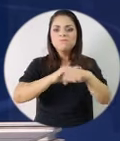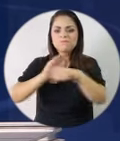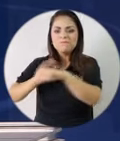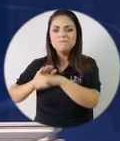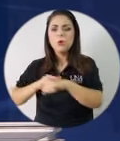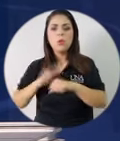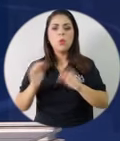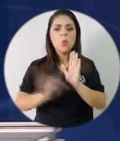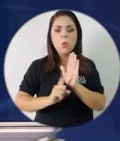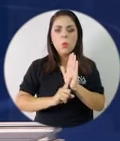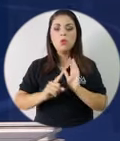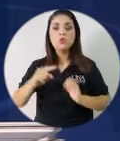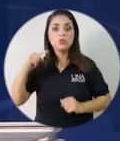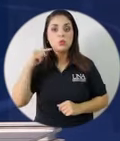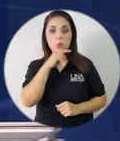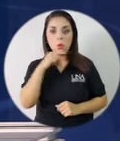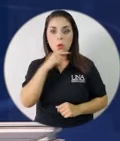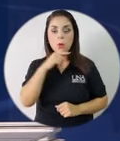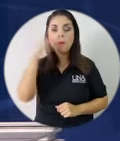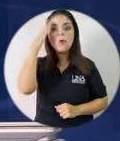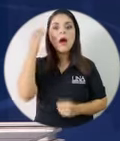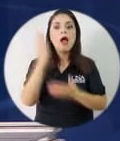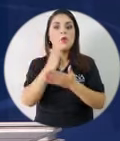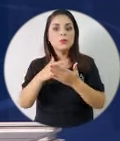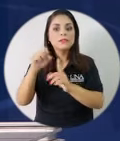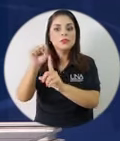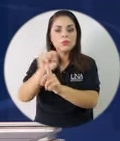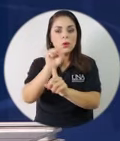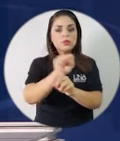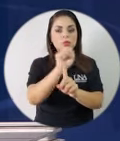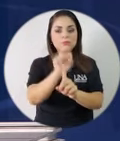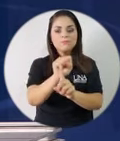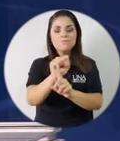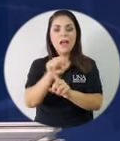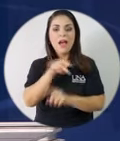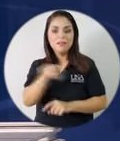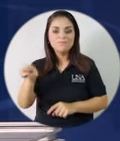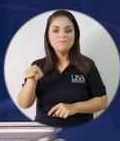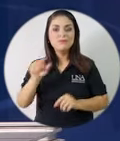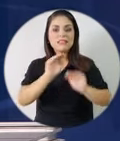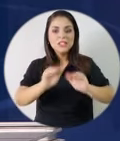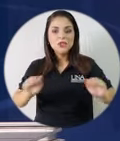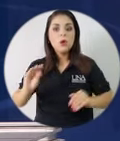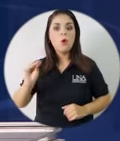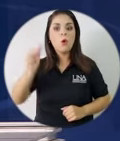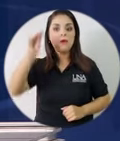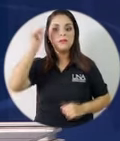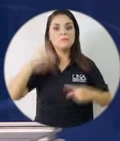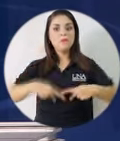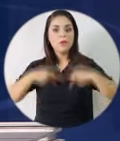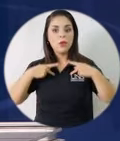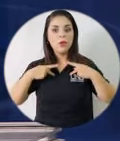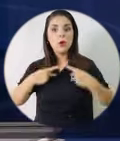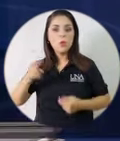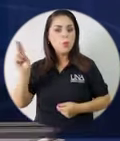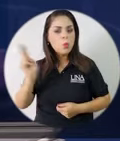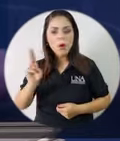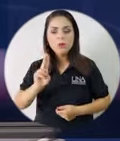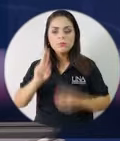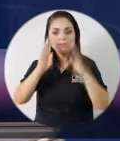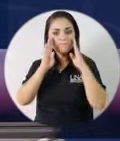sobre algunas situaciones que se están viviendo en nuestros niños, niñas y adolescentes y que es urgente atender, y algunas de las cuales